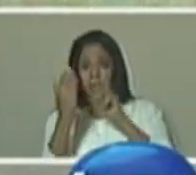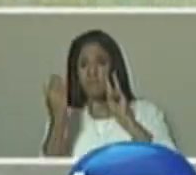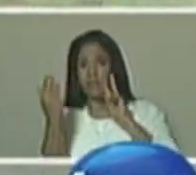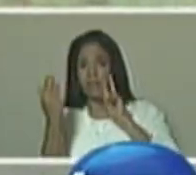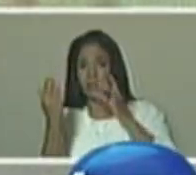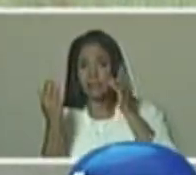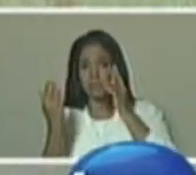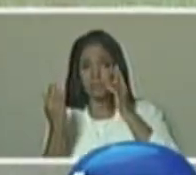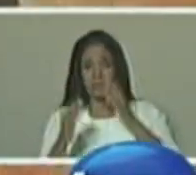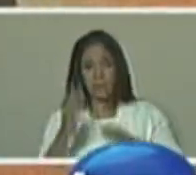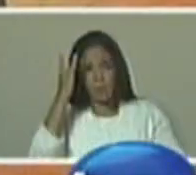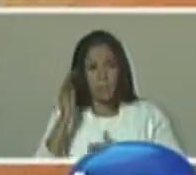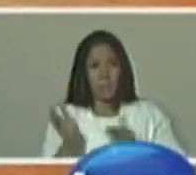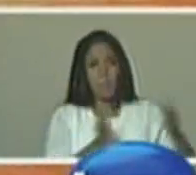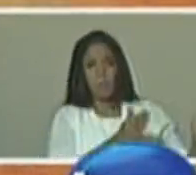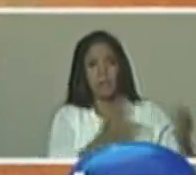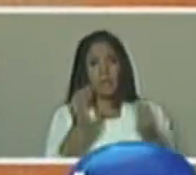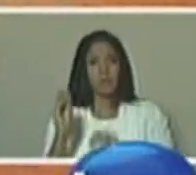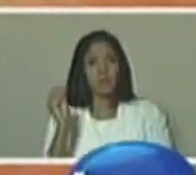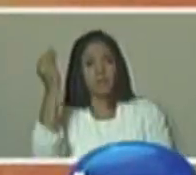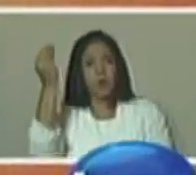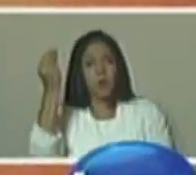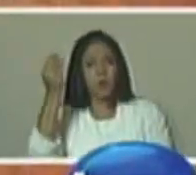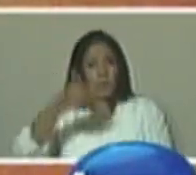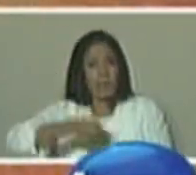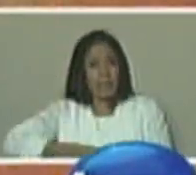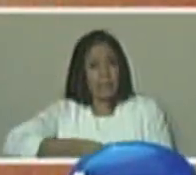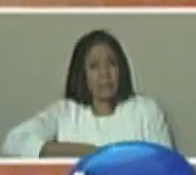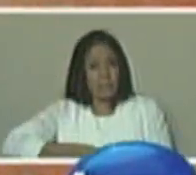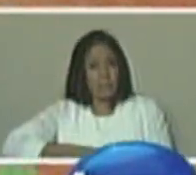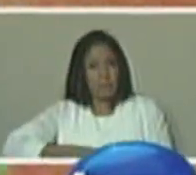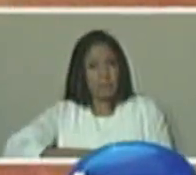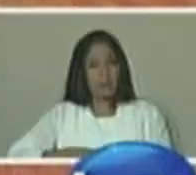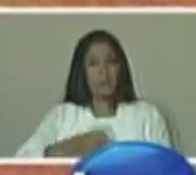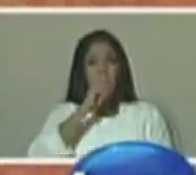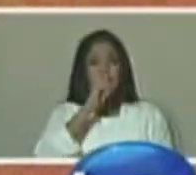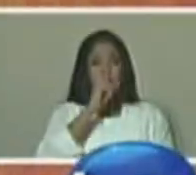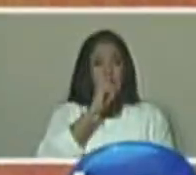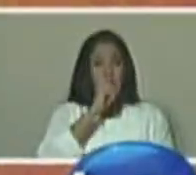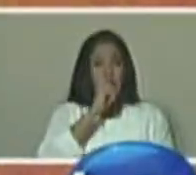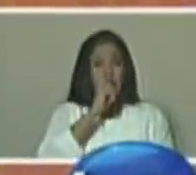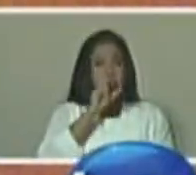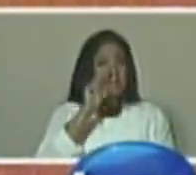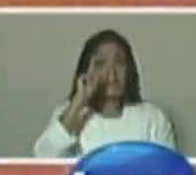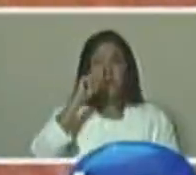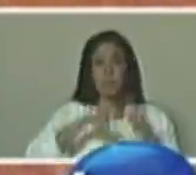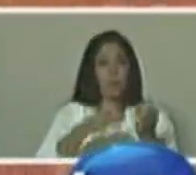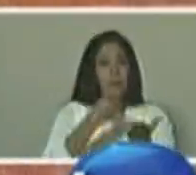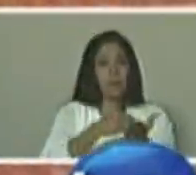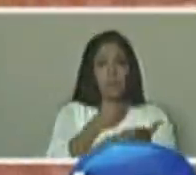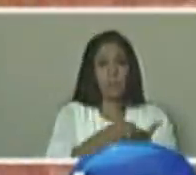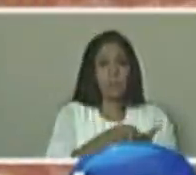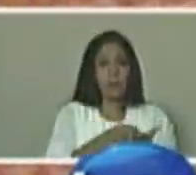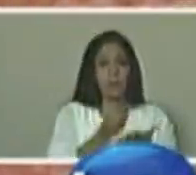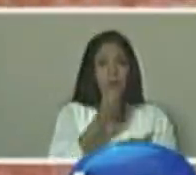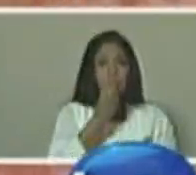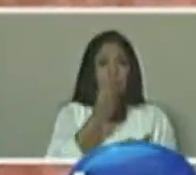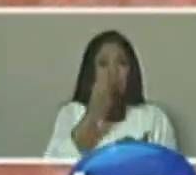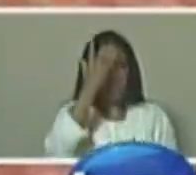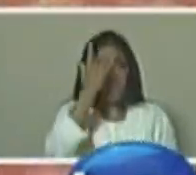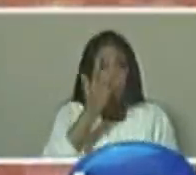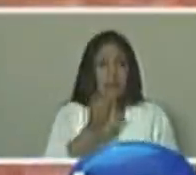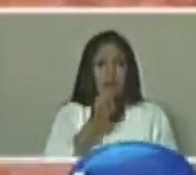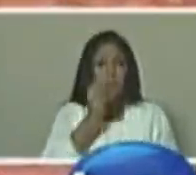comer, padres que por el alza de la canasta básica no pueden llevar un alimento a la boca de sus